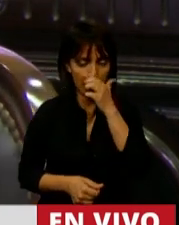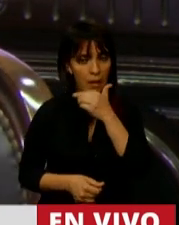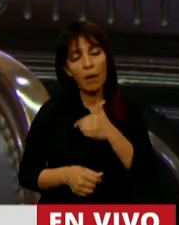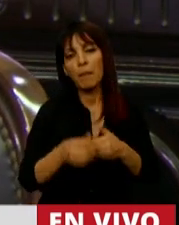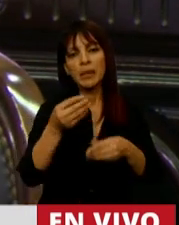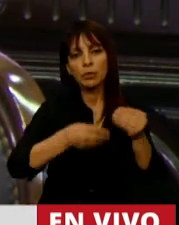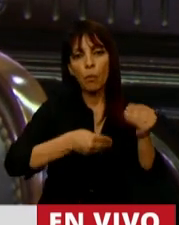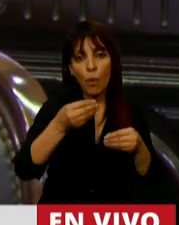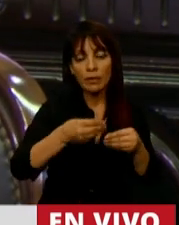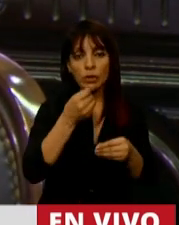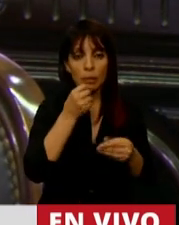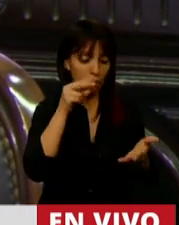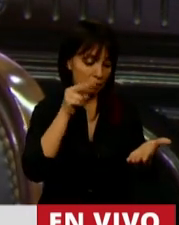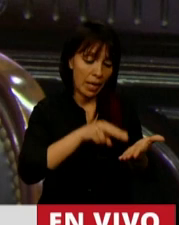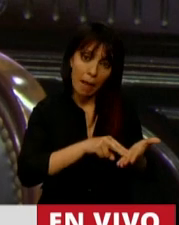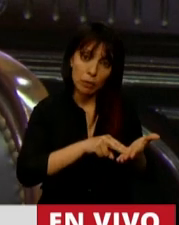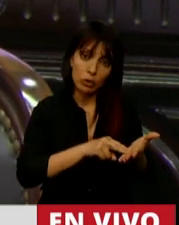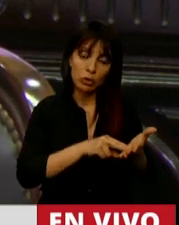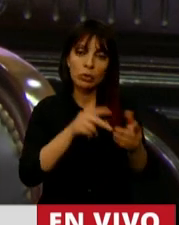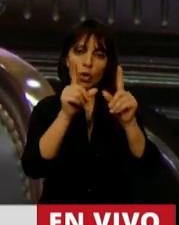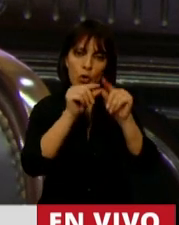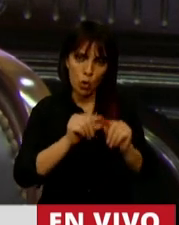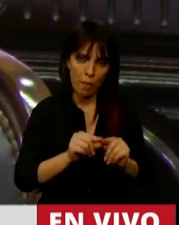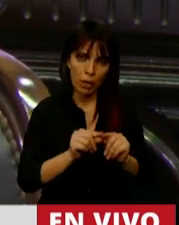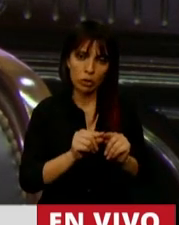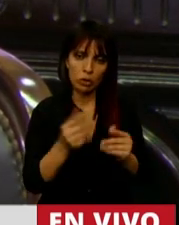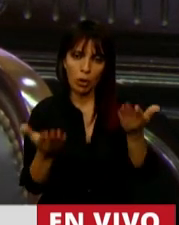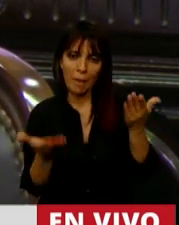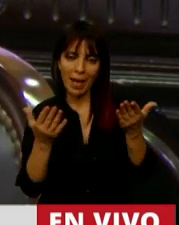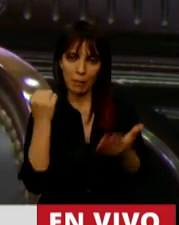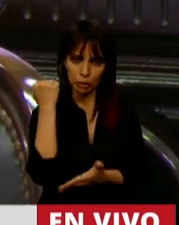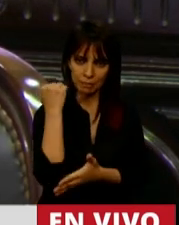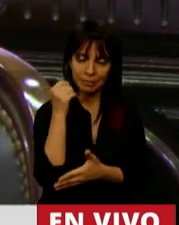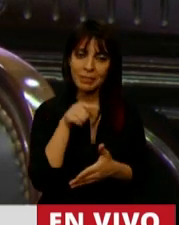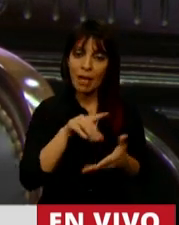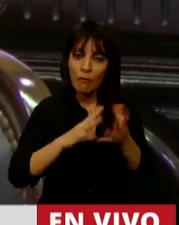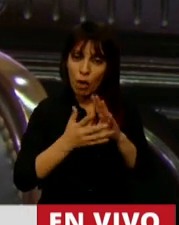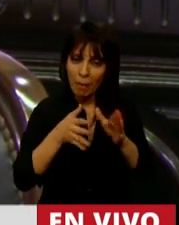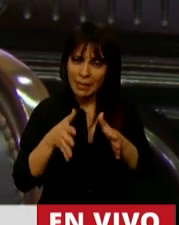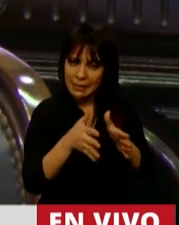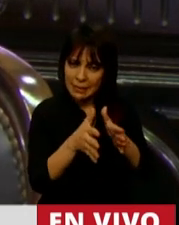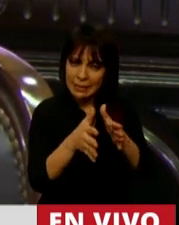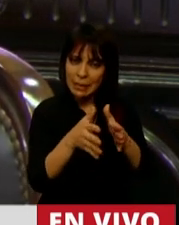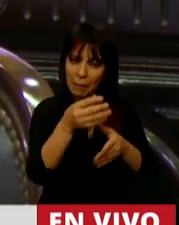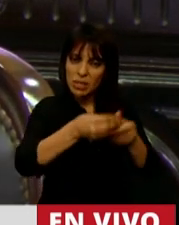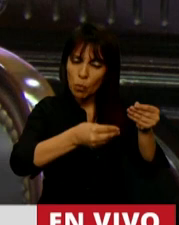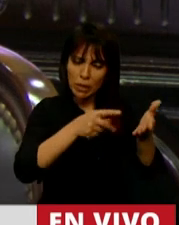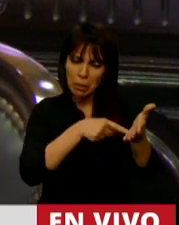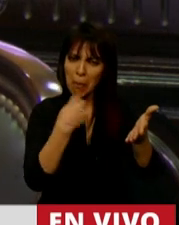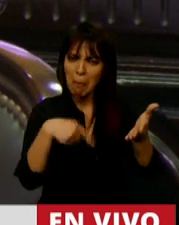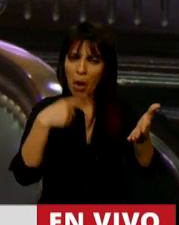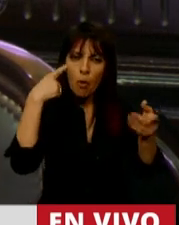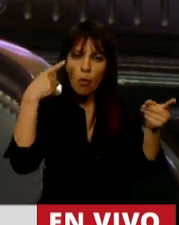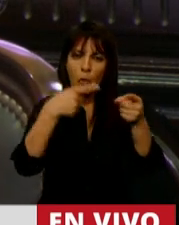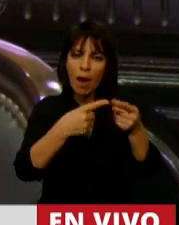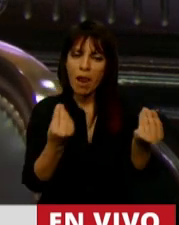presupuesto que si empezamos a mirar algunas variables económicas, presidente, vemos que ese rumbo no es muy claro.